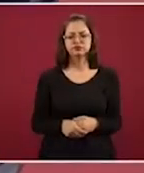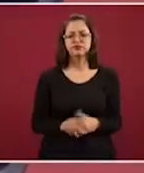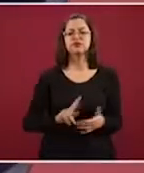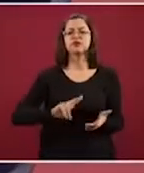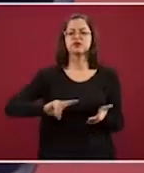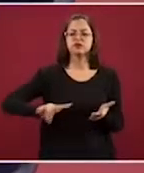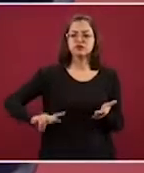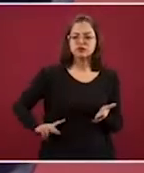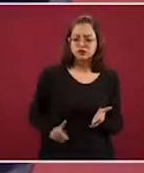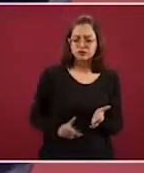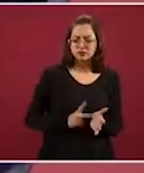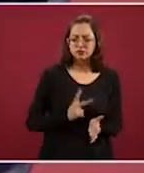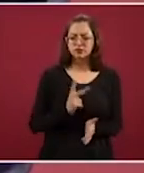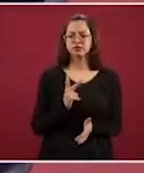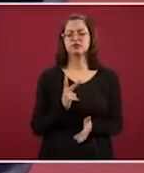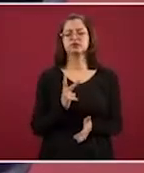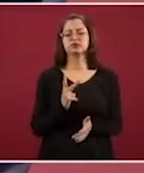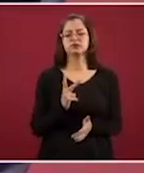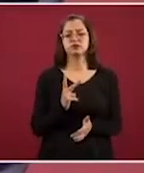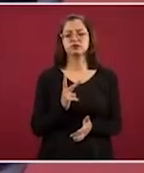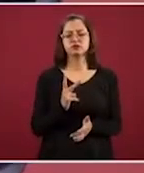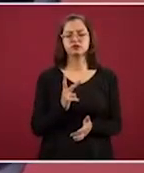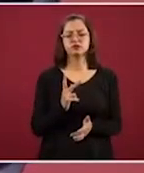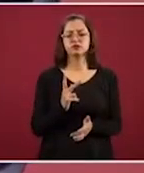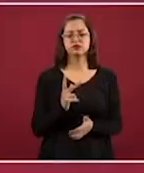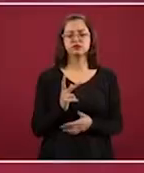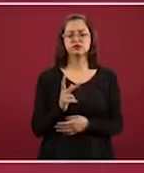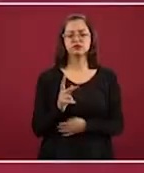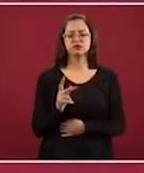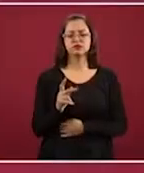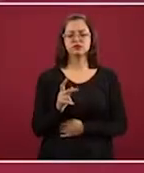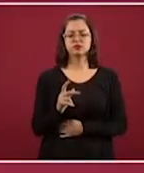volver a